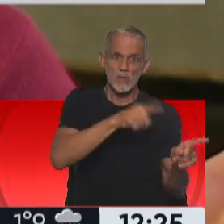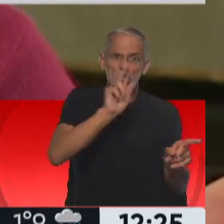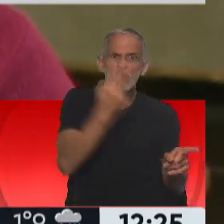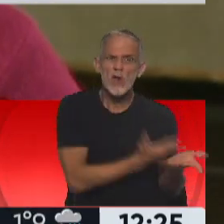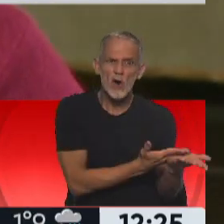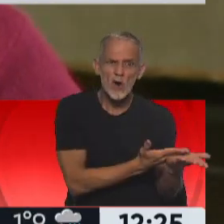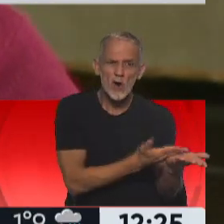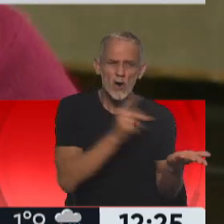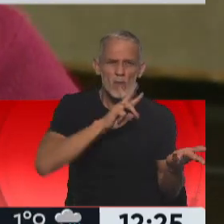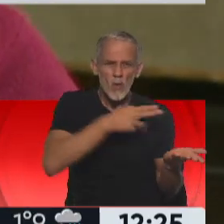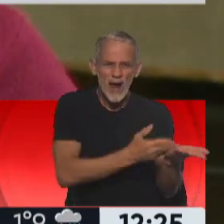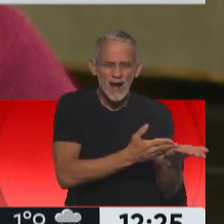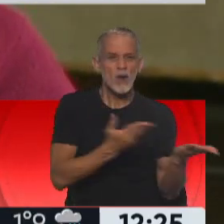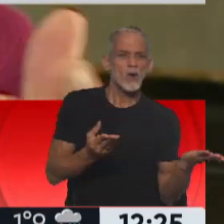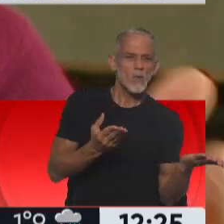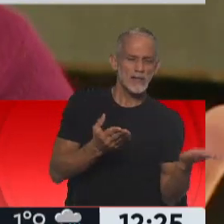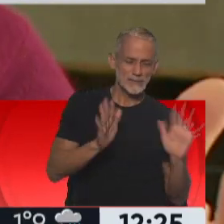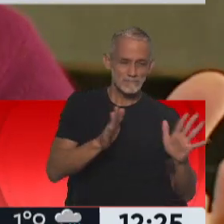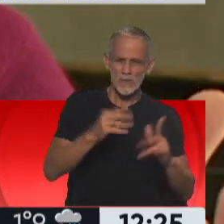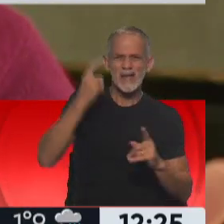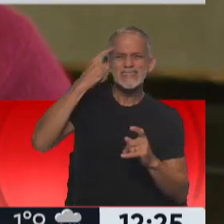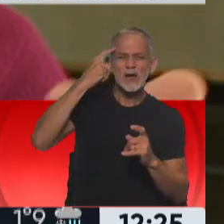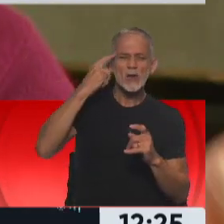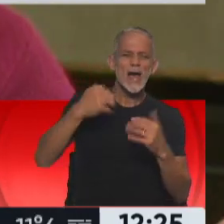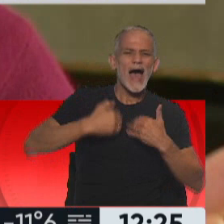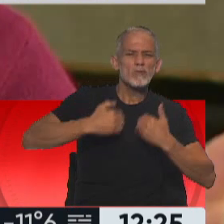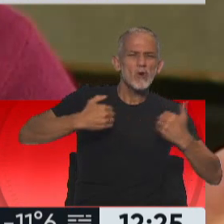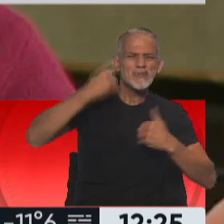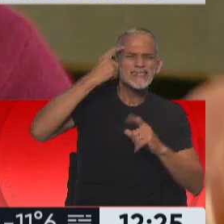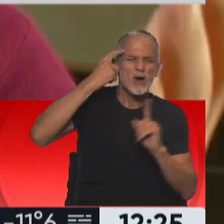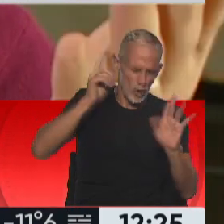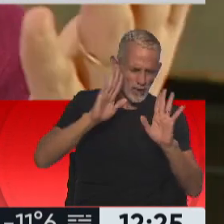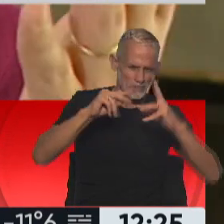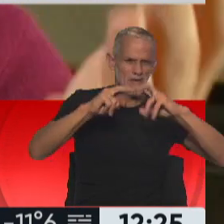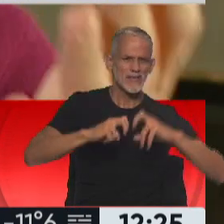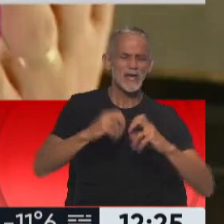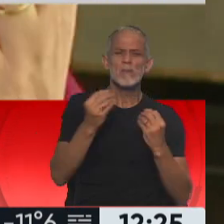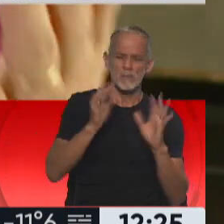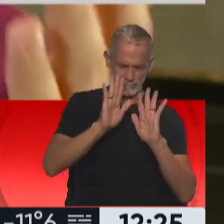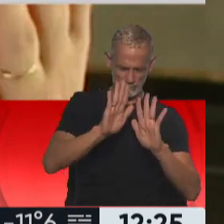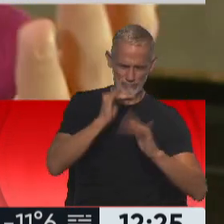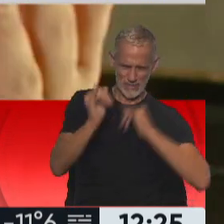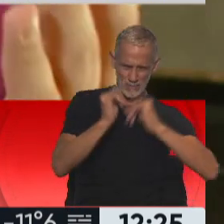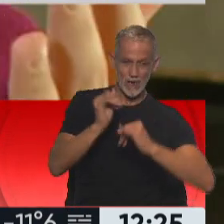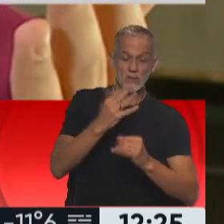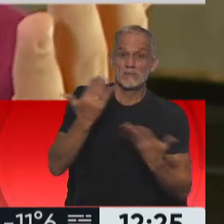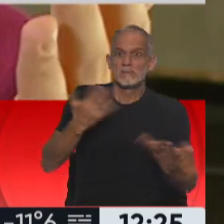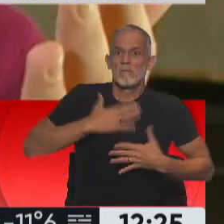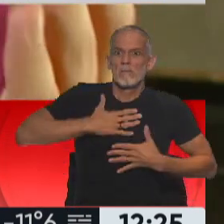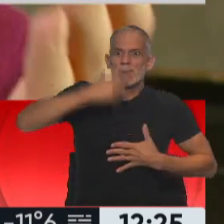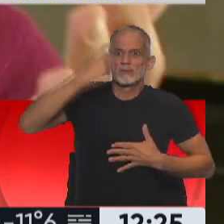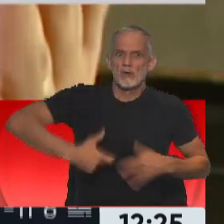falleció. Entonces, ¿ahí qué se hace? Una autopsia psicológica. Exactamente. ¿Qué quiere decir esto? Que si la